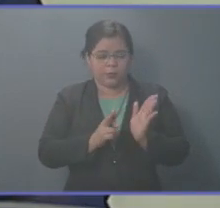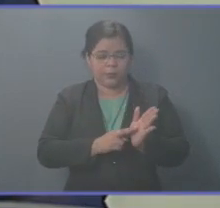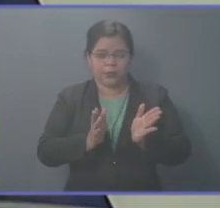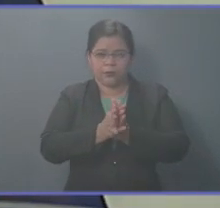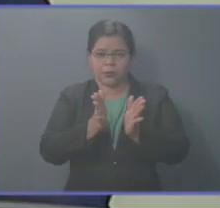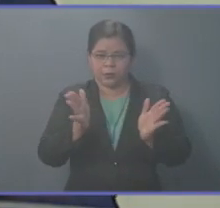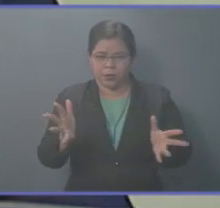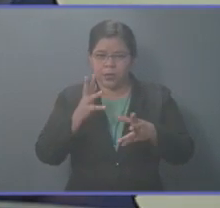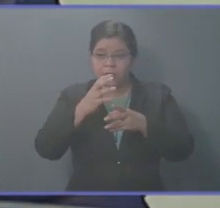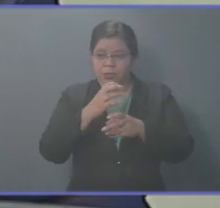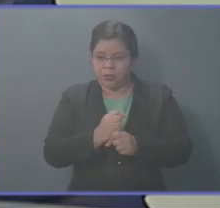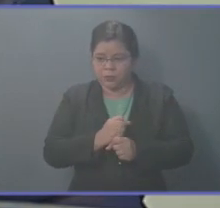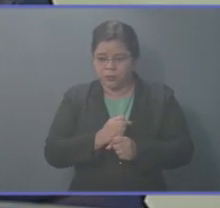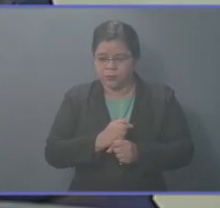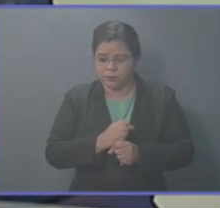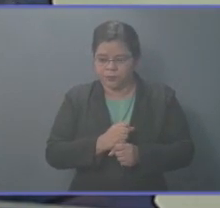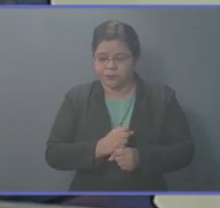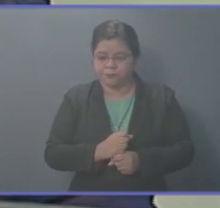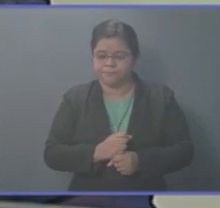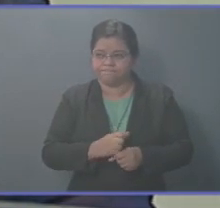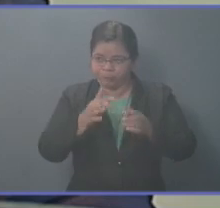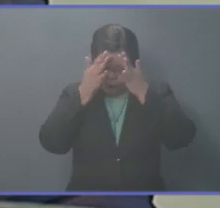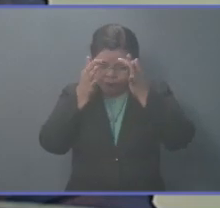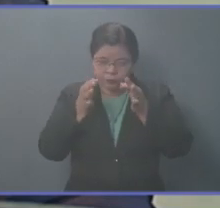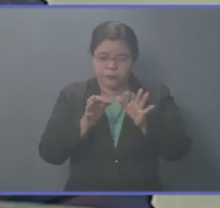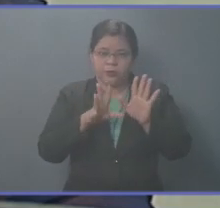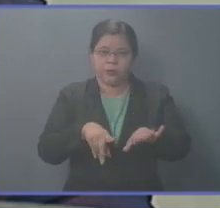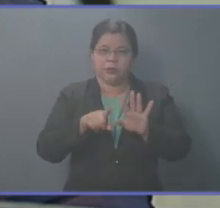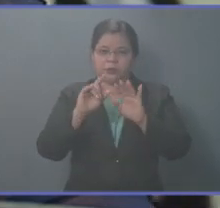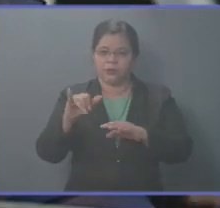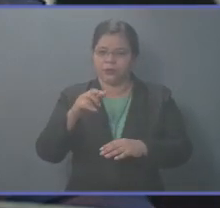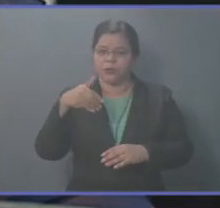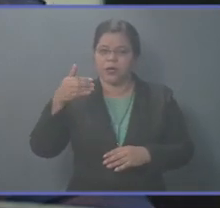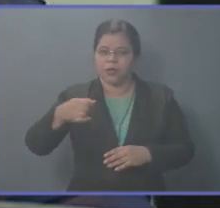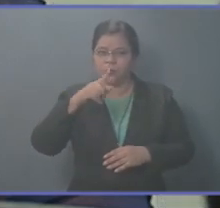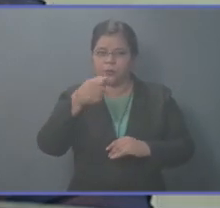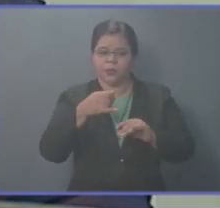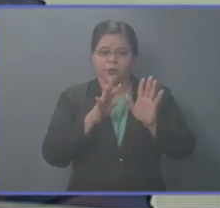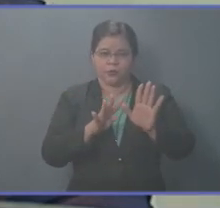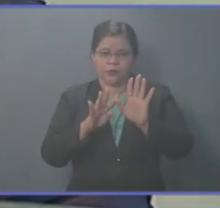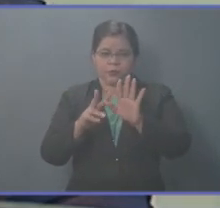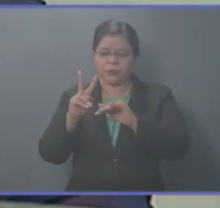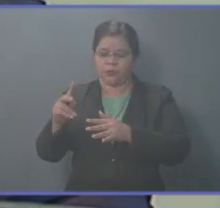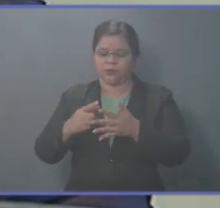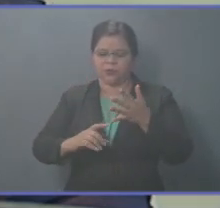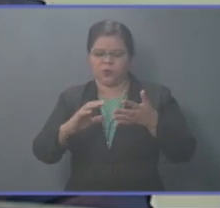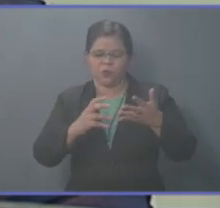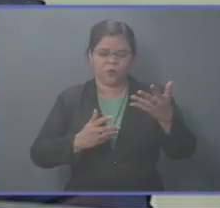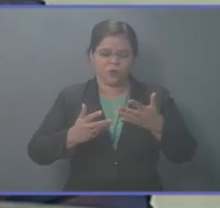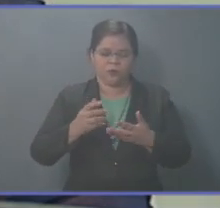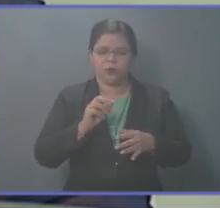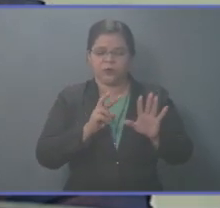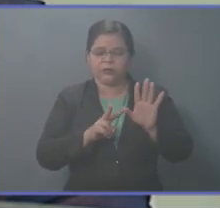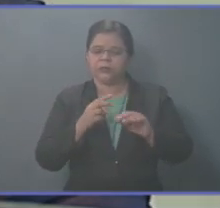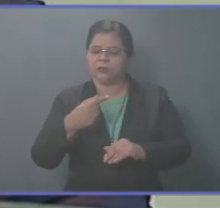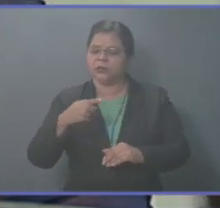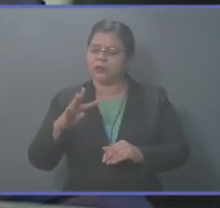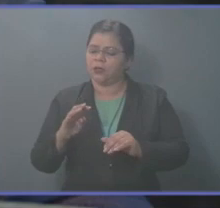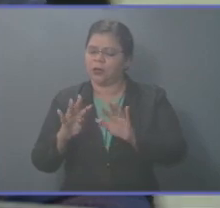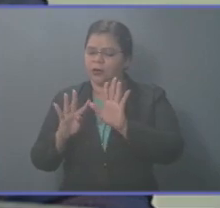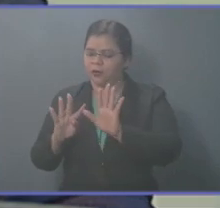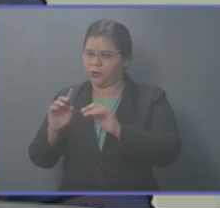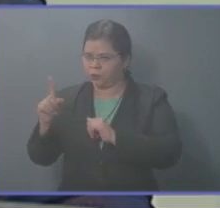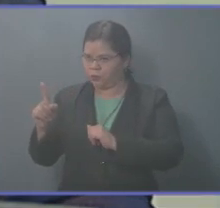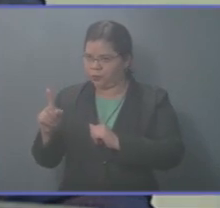y abstractas, sentencias del 16 de julio de 1992, inconstitucionalidad 7-91.